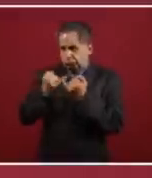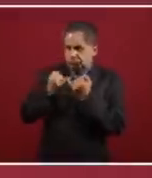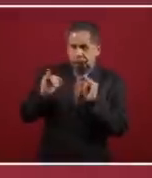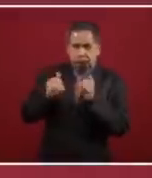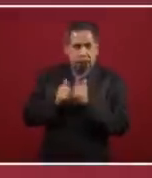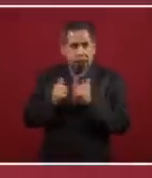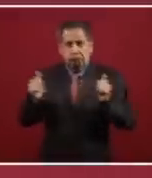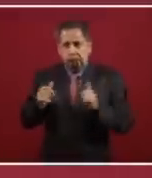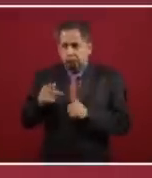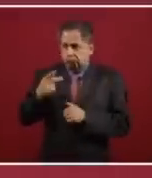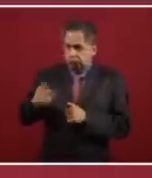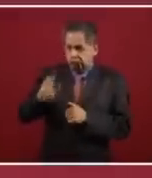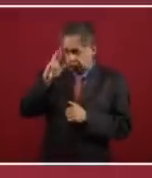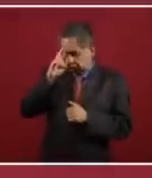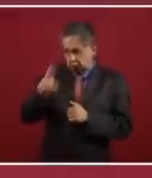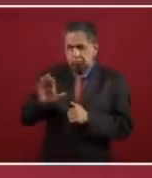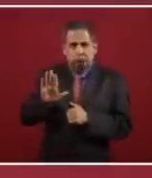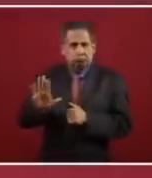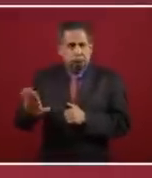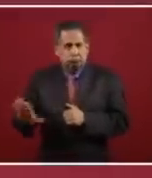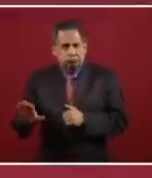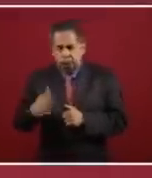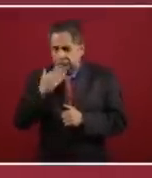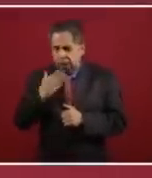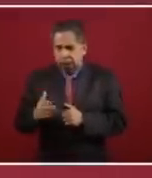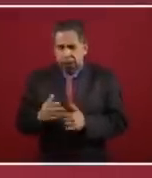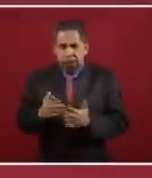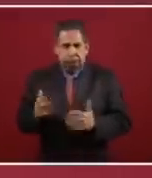independencia, a su